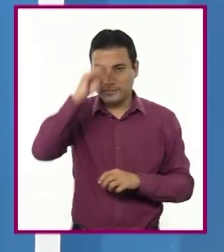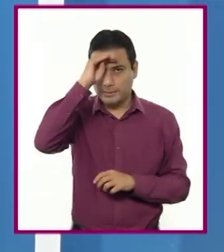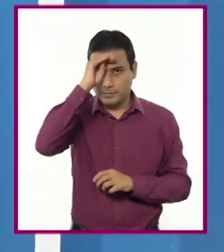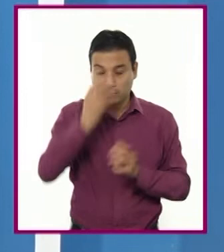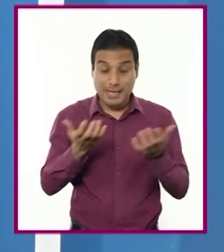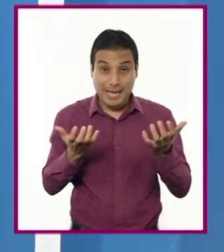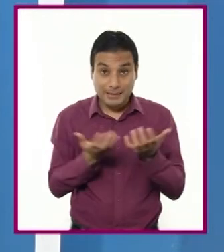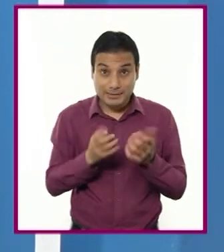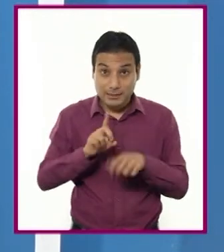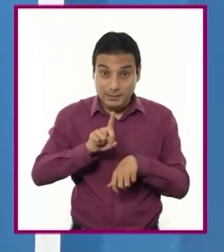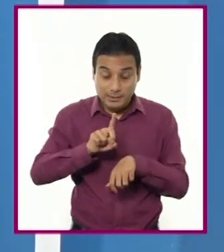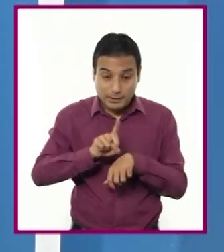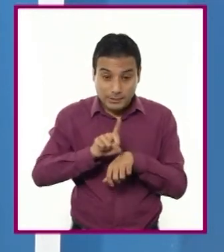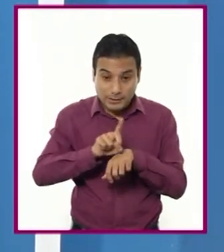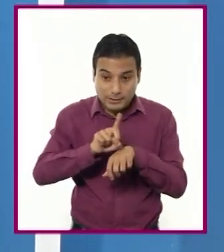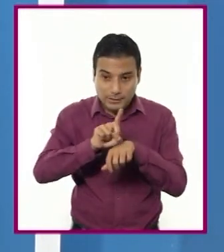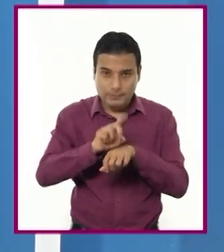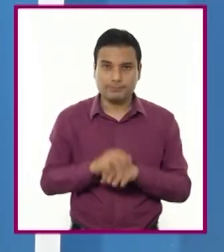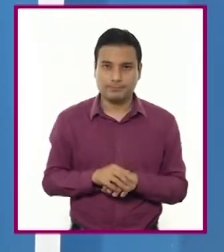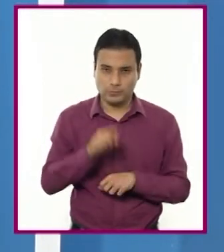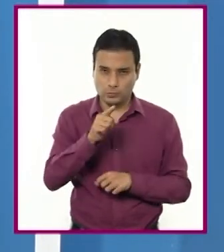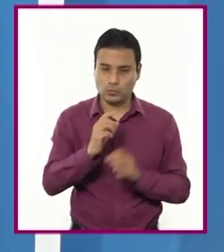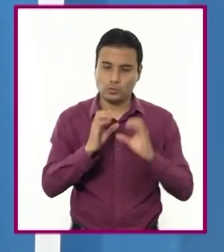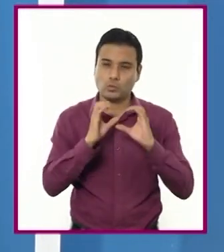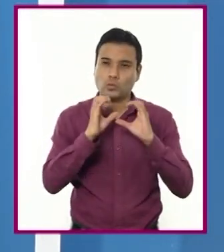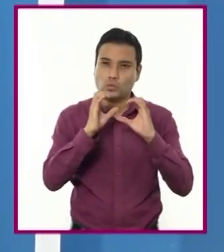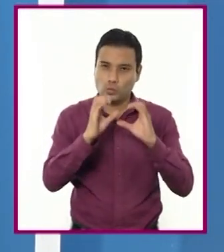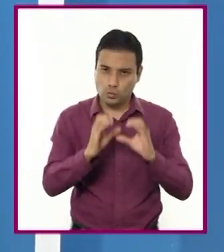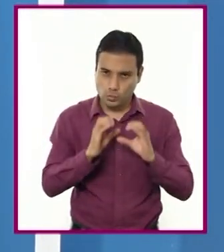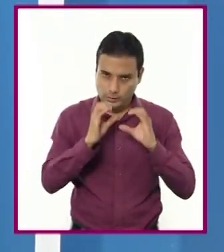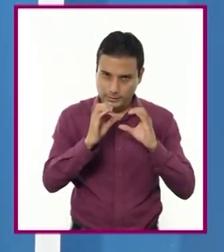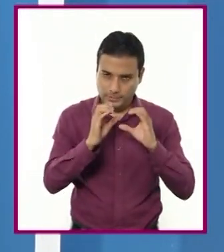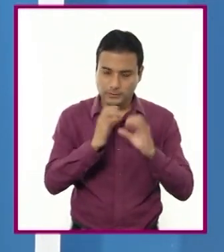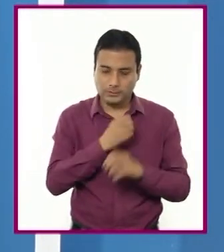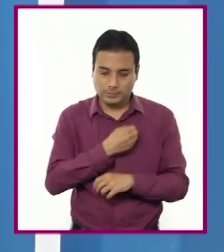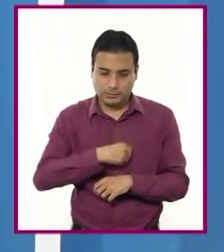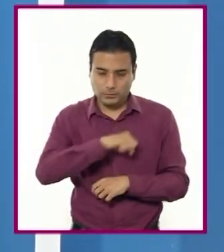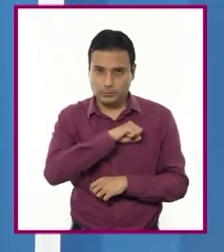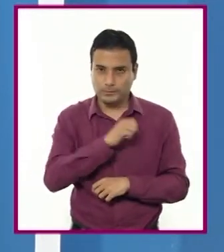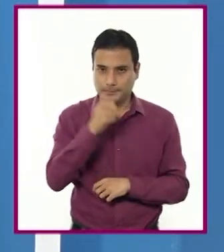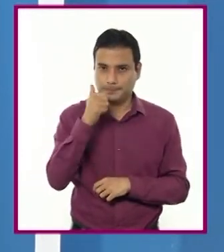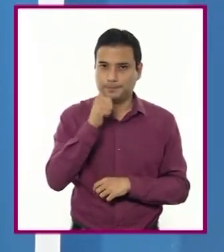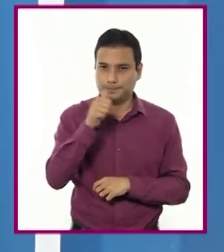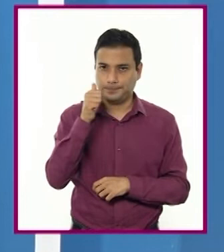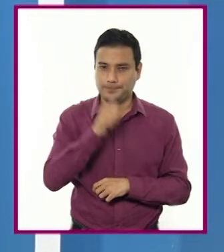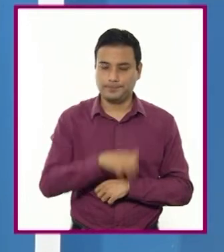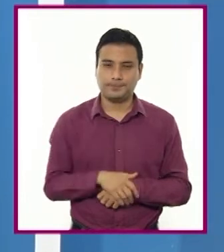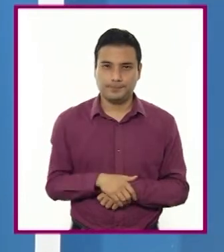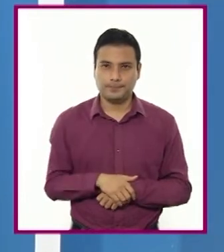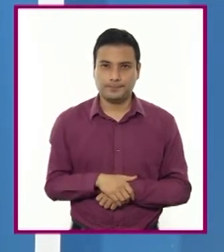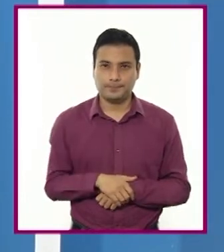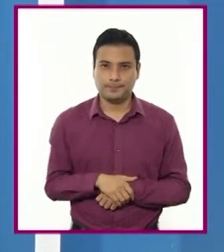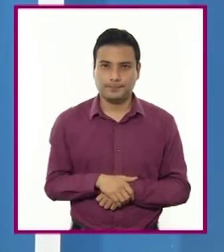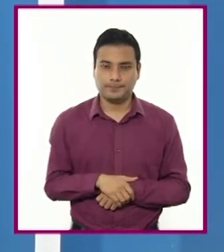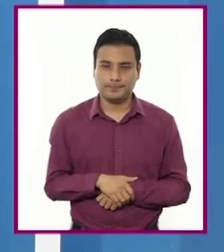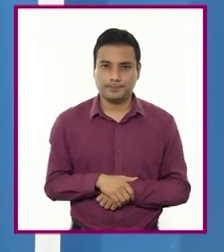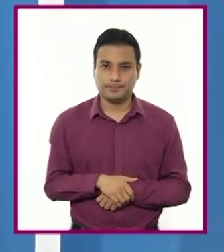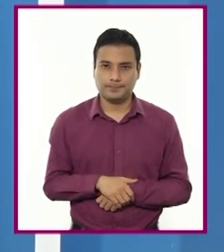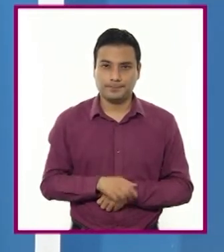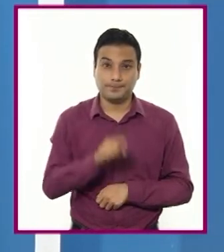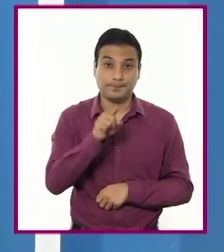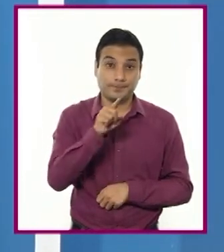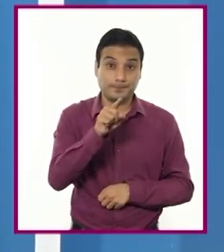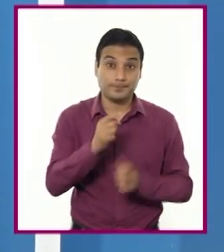diarias, de manera que correspondan con los criterios éticos de cuidarse y así logren evitar comportamientos que